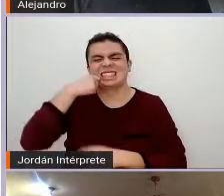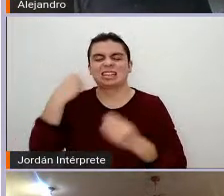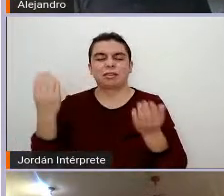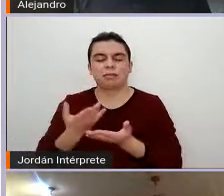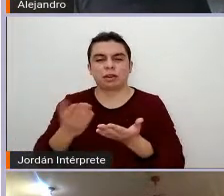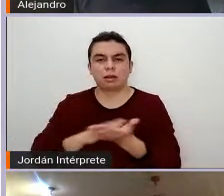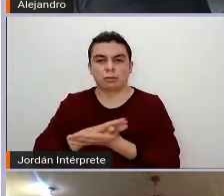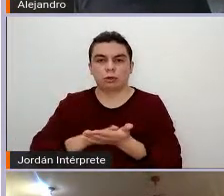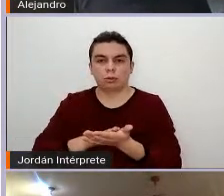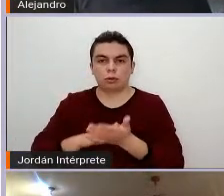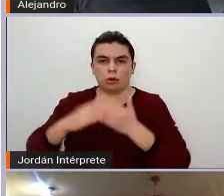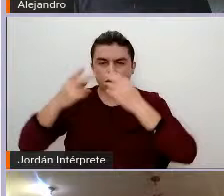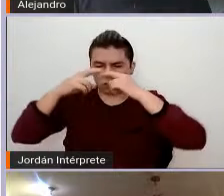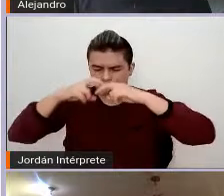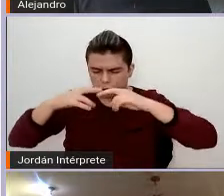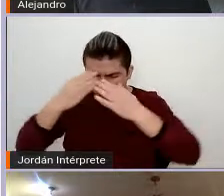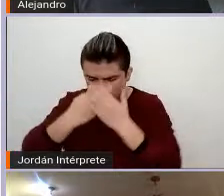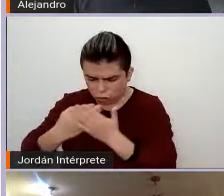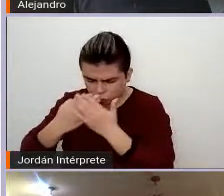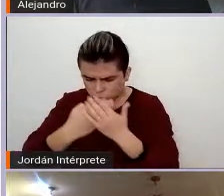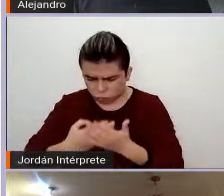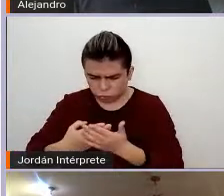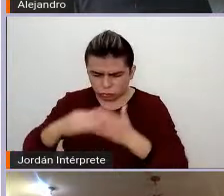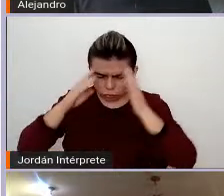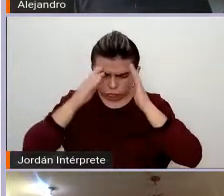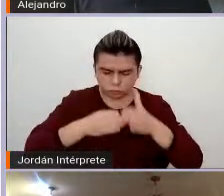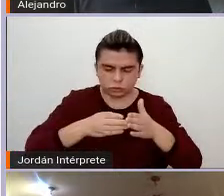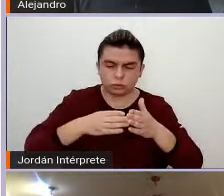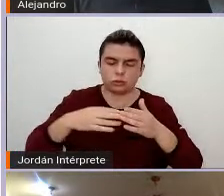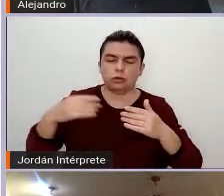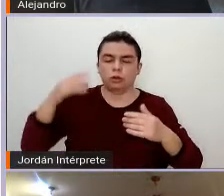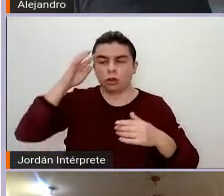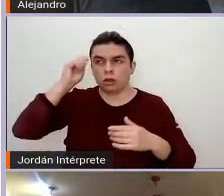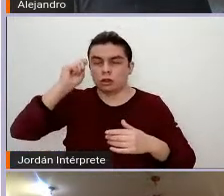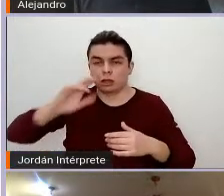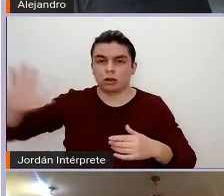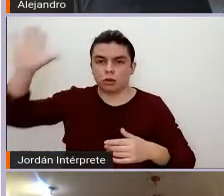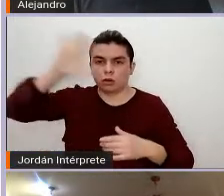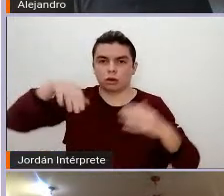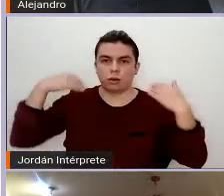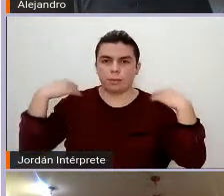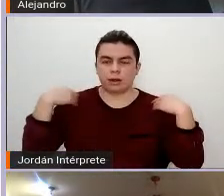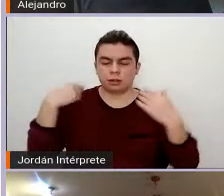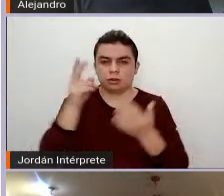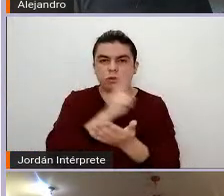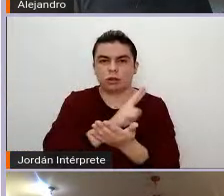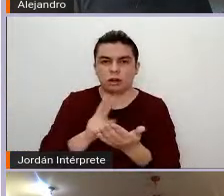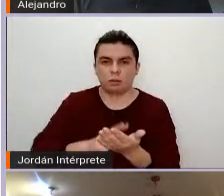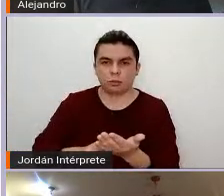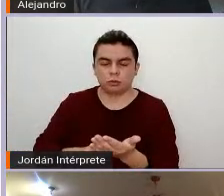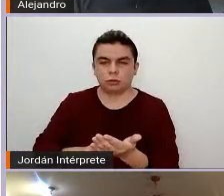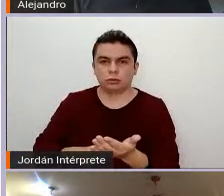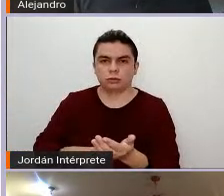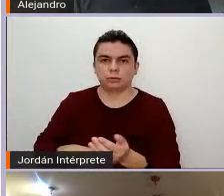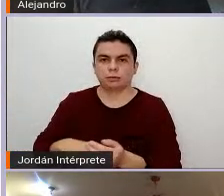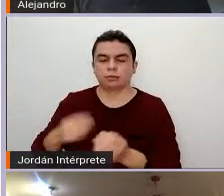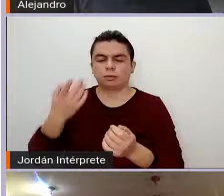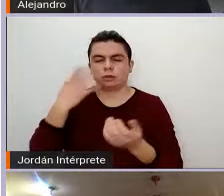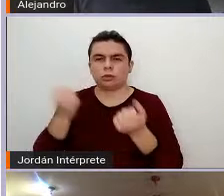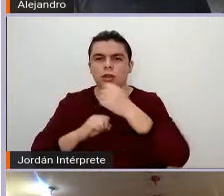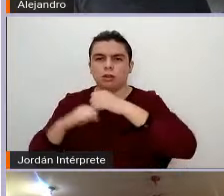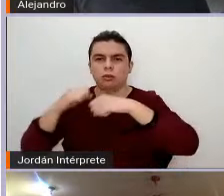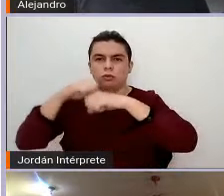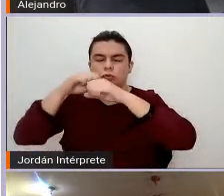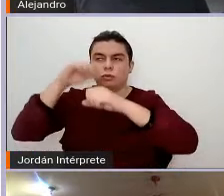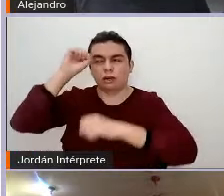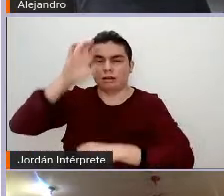el estudio teórico y práctico de la poesía, entendida como la manifestación de una estructura abstracta y general.